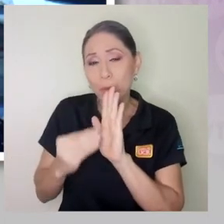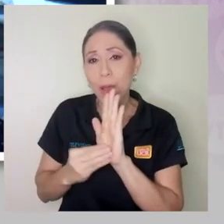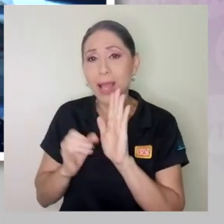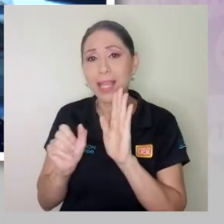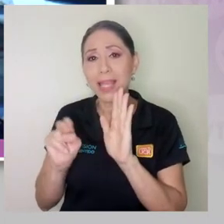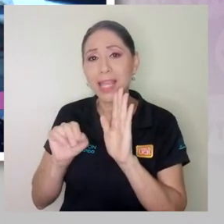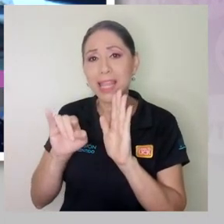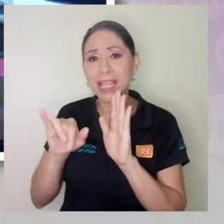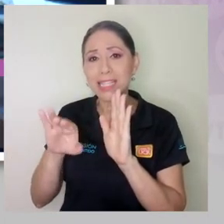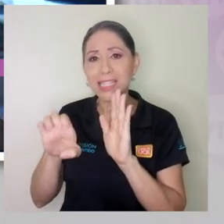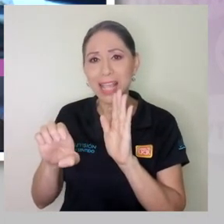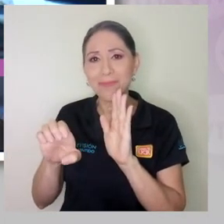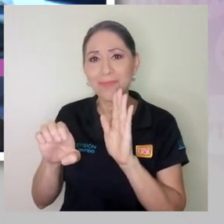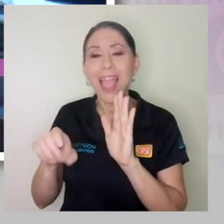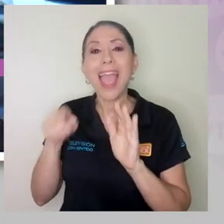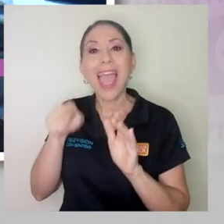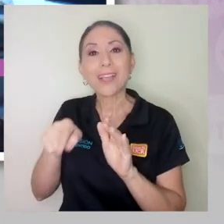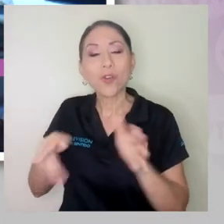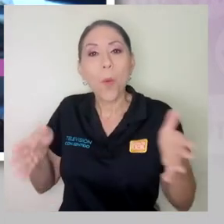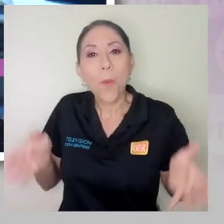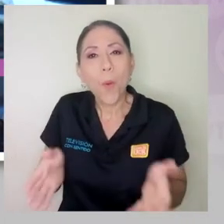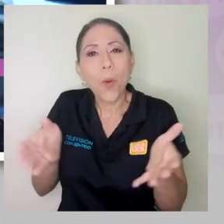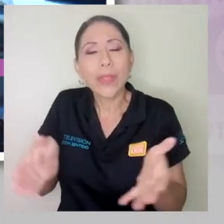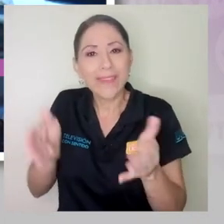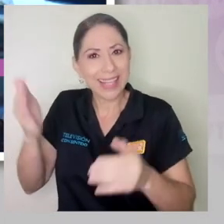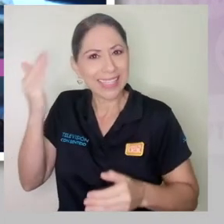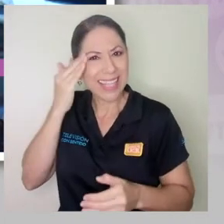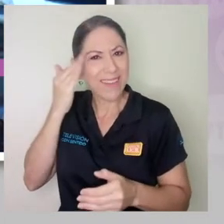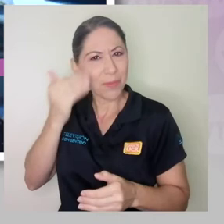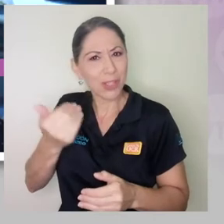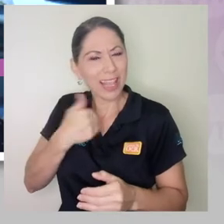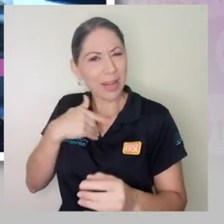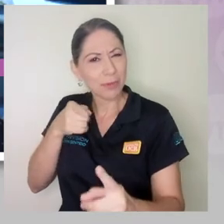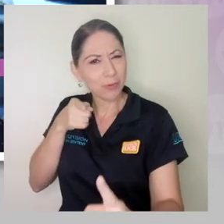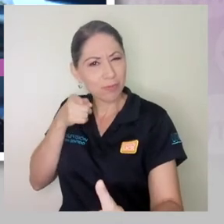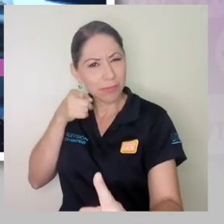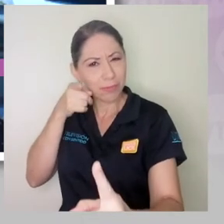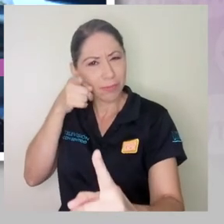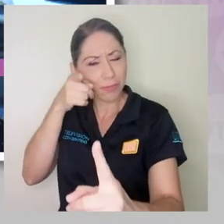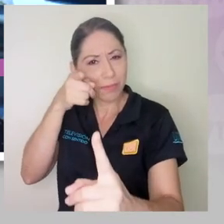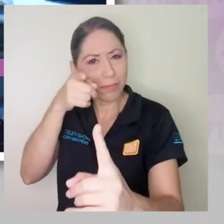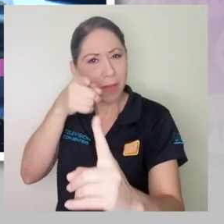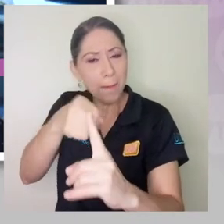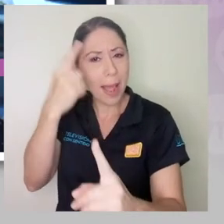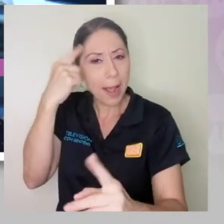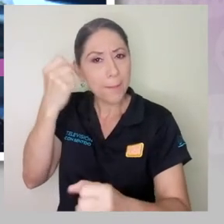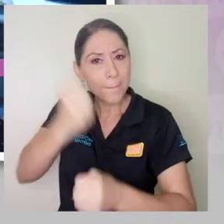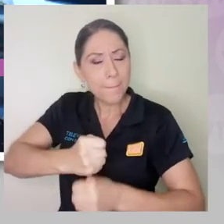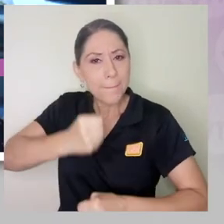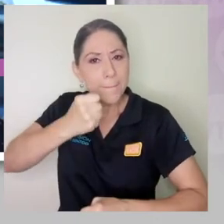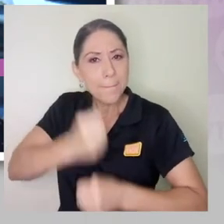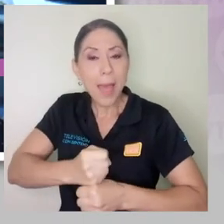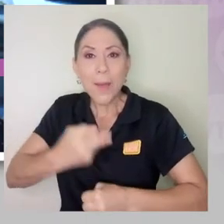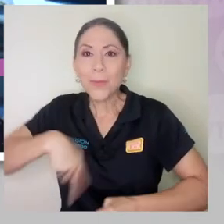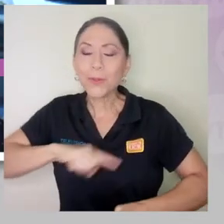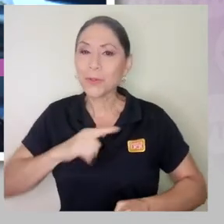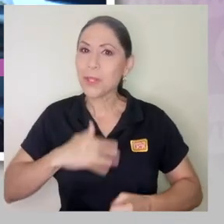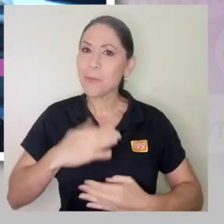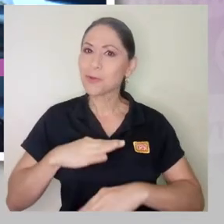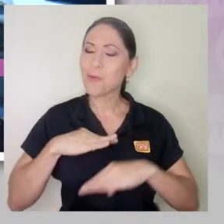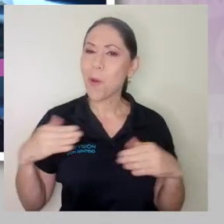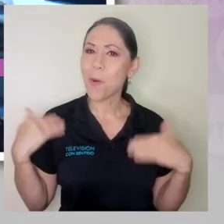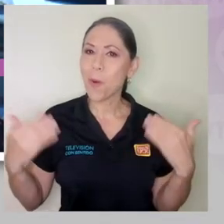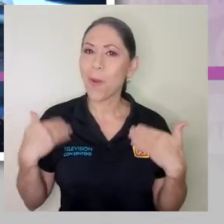es motivarnos, el saber que vamos a tener como un marco hacia dónde guiar y orientar nuestras acciones nos pone muy